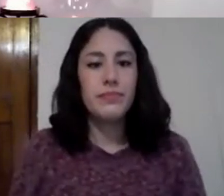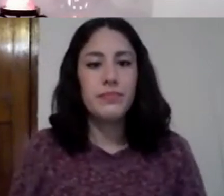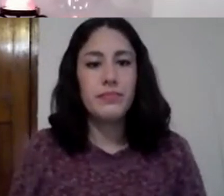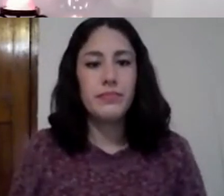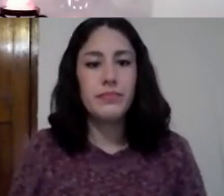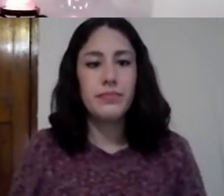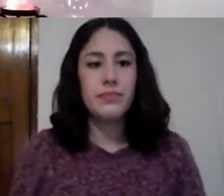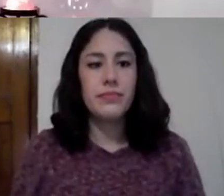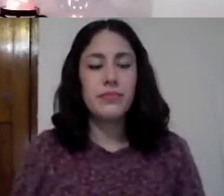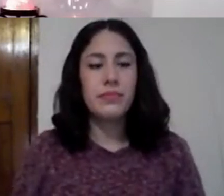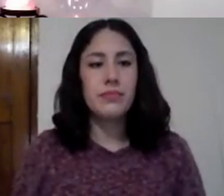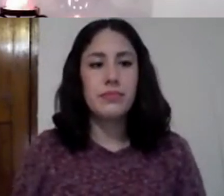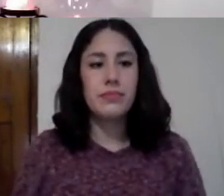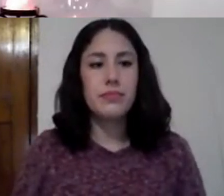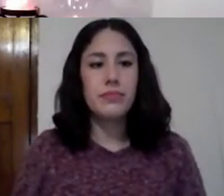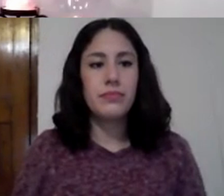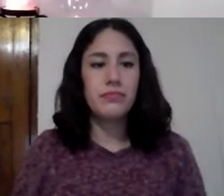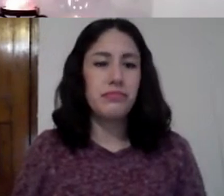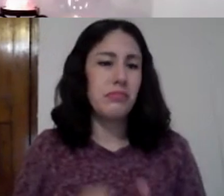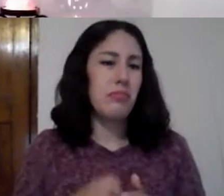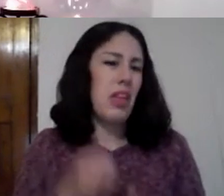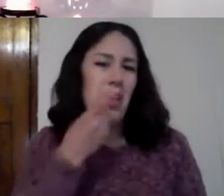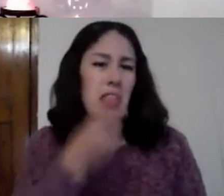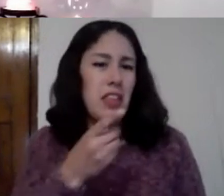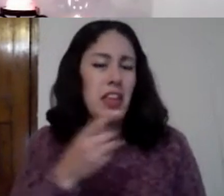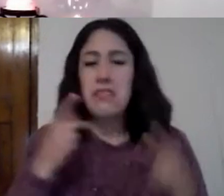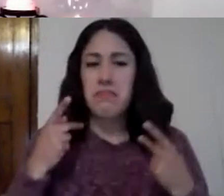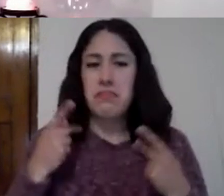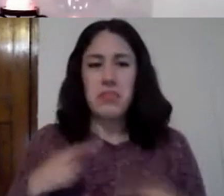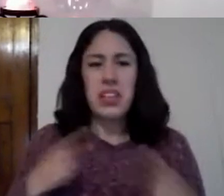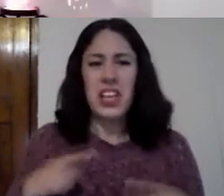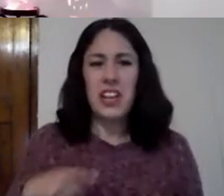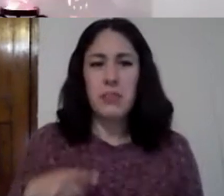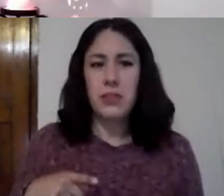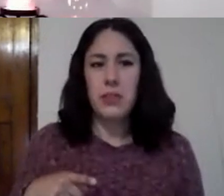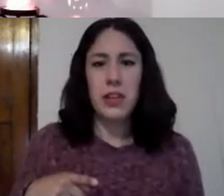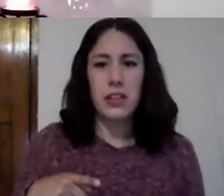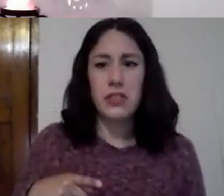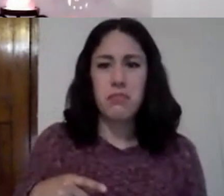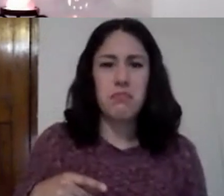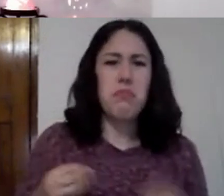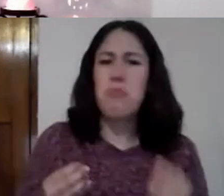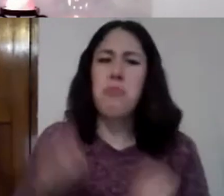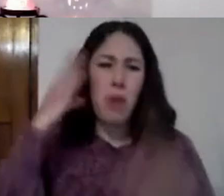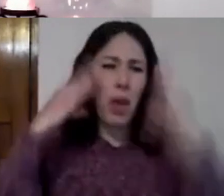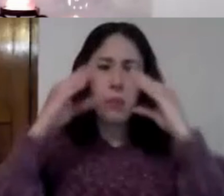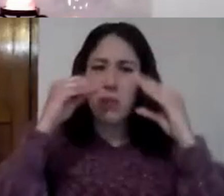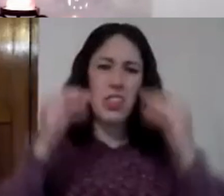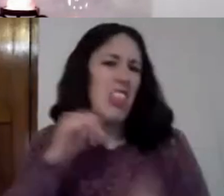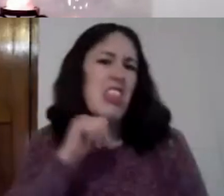el perro viejo no aprende nuevos trucos pues si dice que la analogía esa es de un animal no es animal